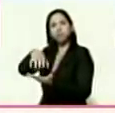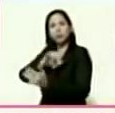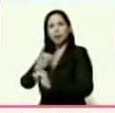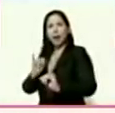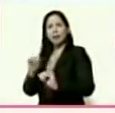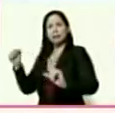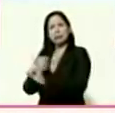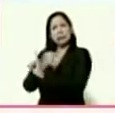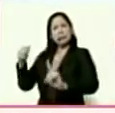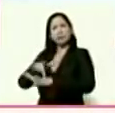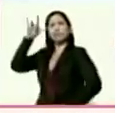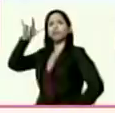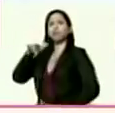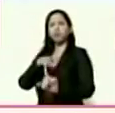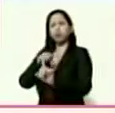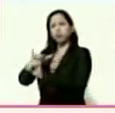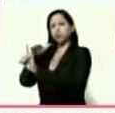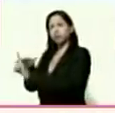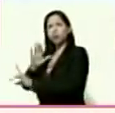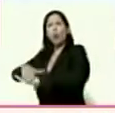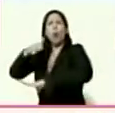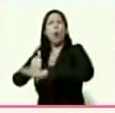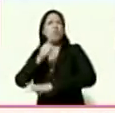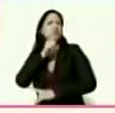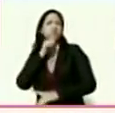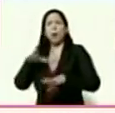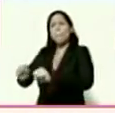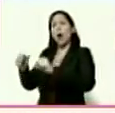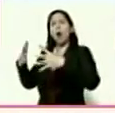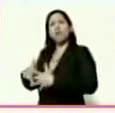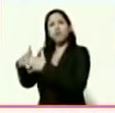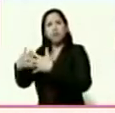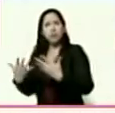agredidas, atacadas por parte del imperialismo